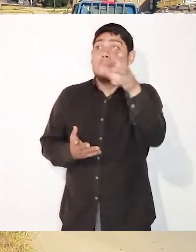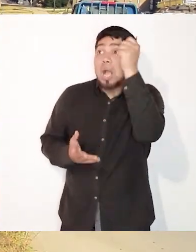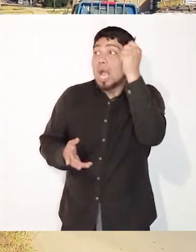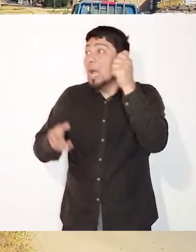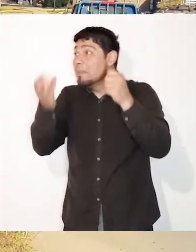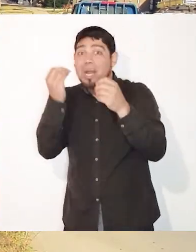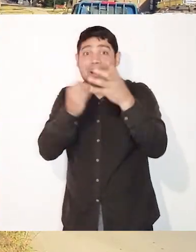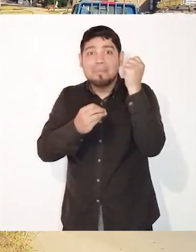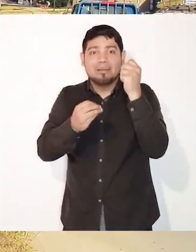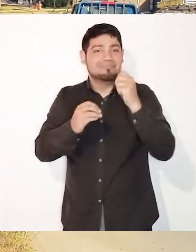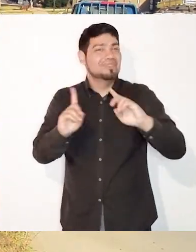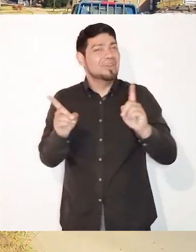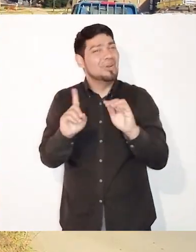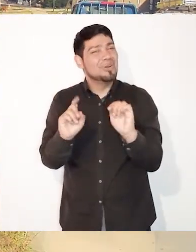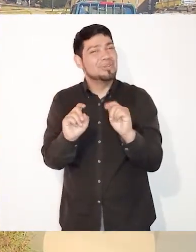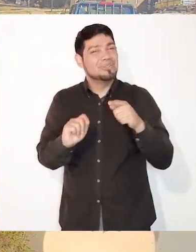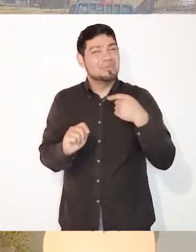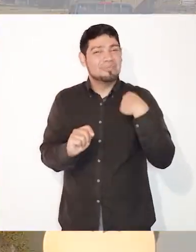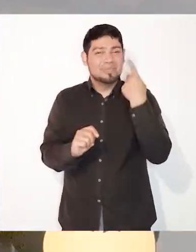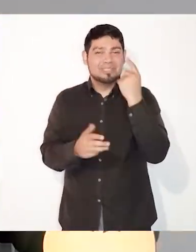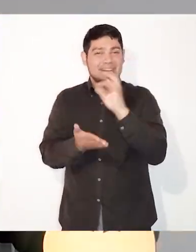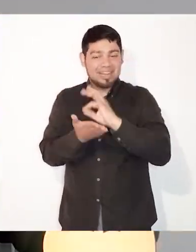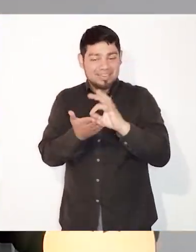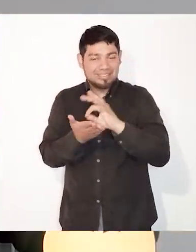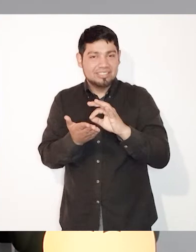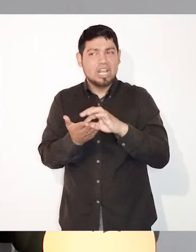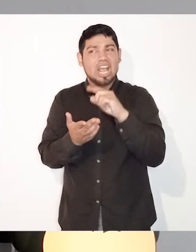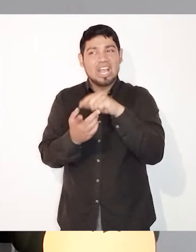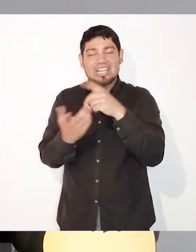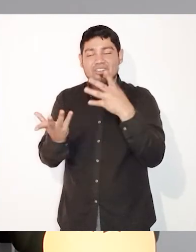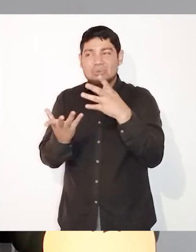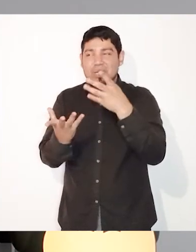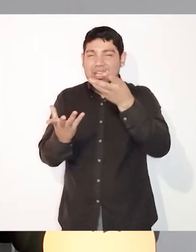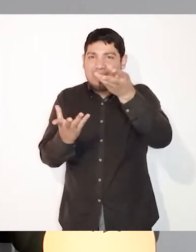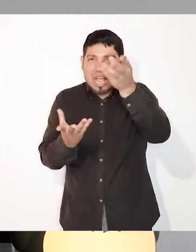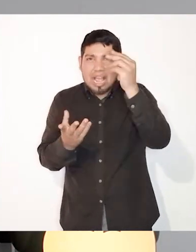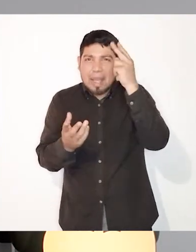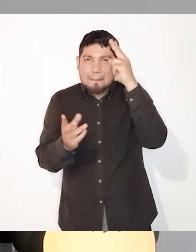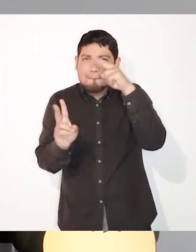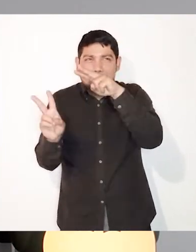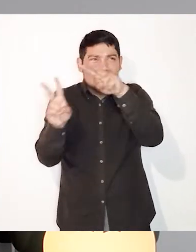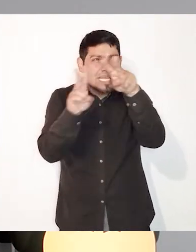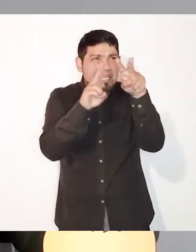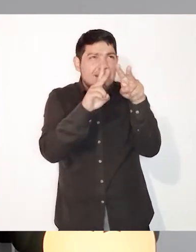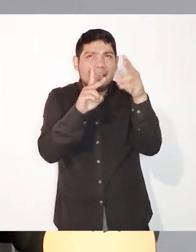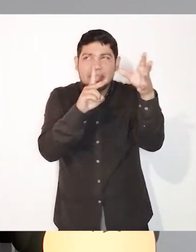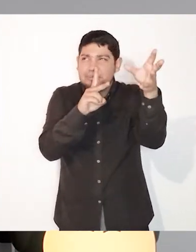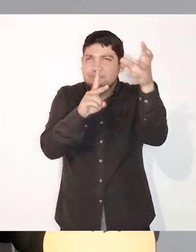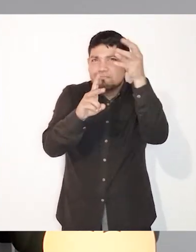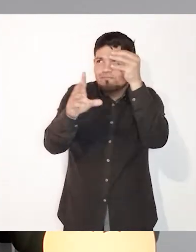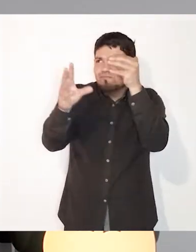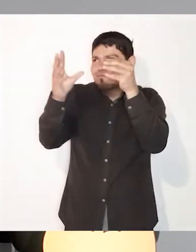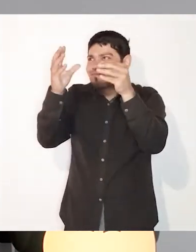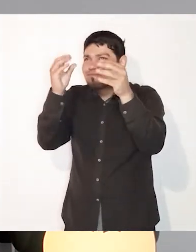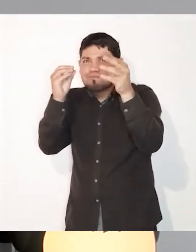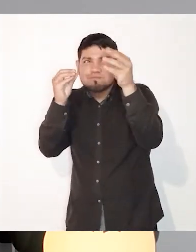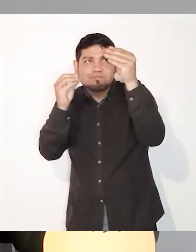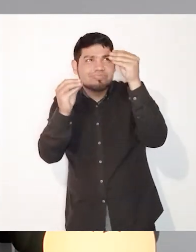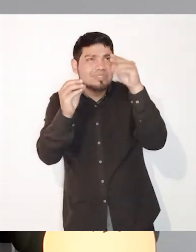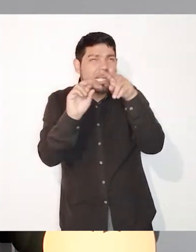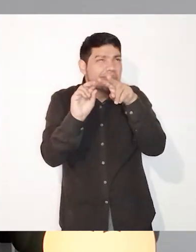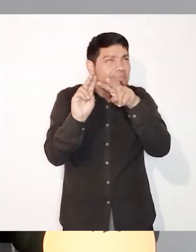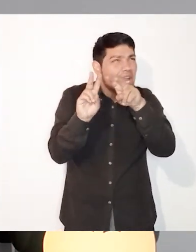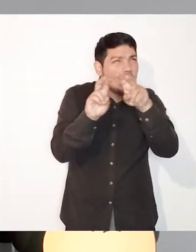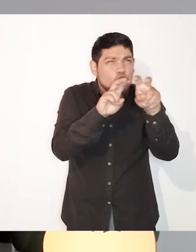siento que el escritor es una especie de fotógrafo de la realidad, ¿no? Que anda en